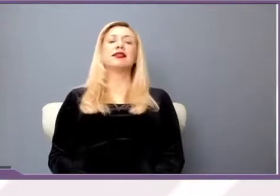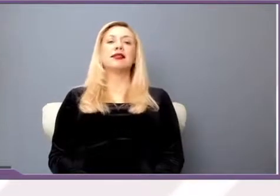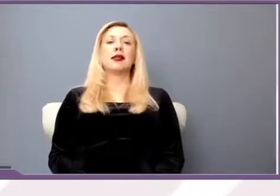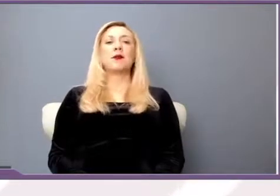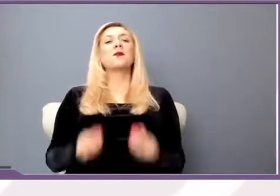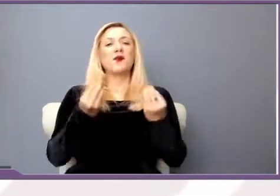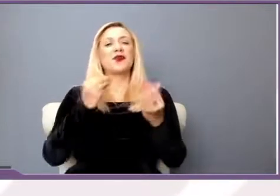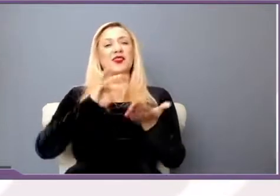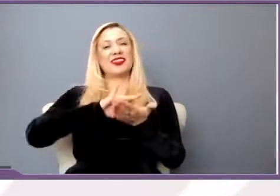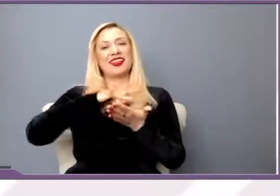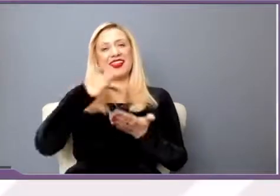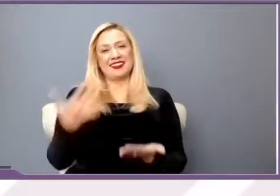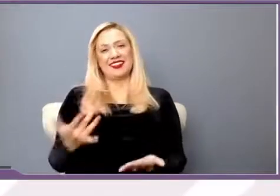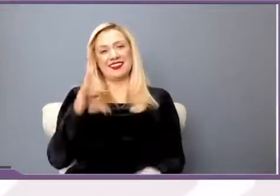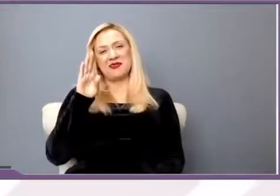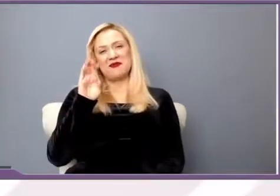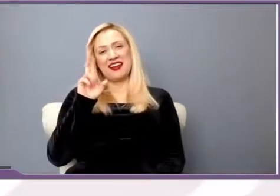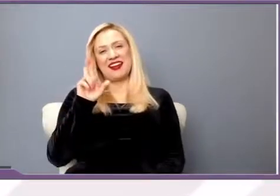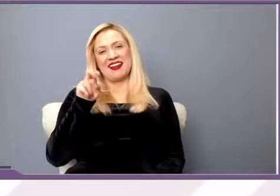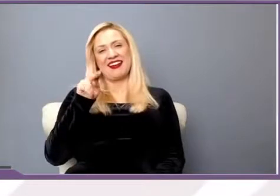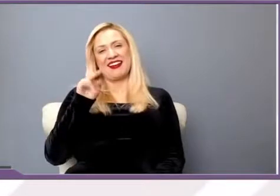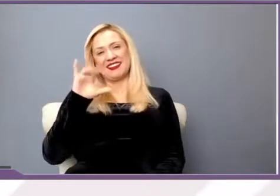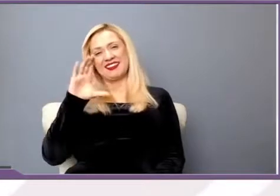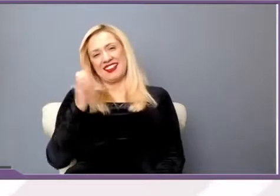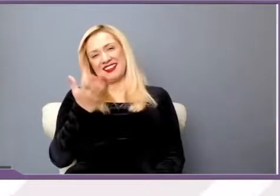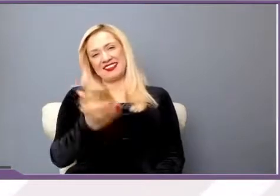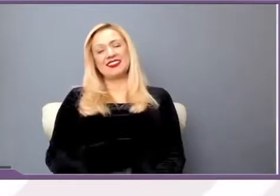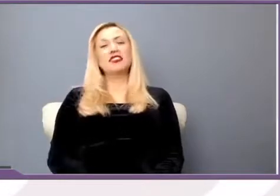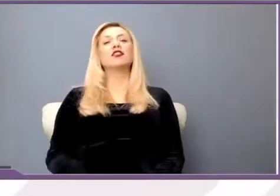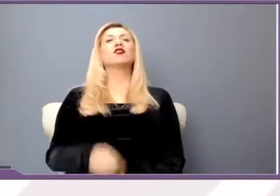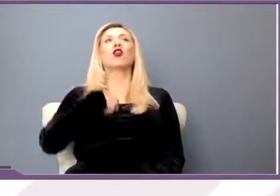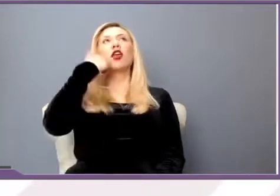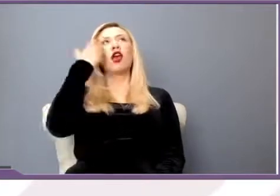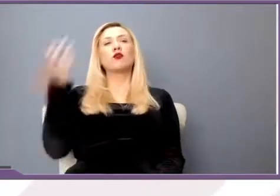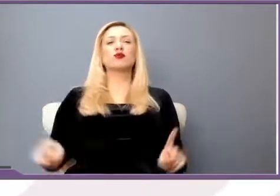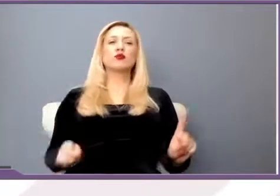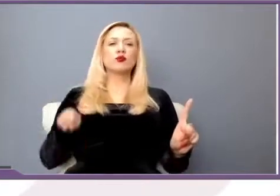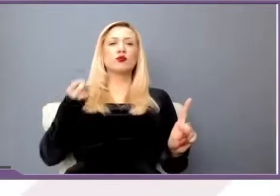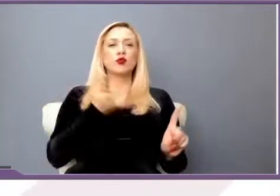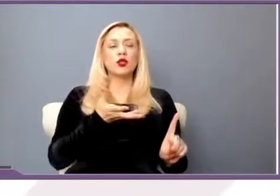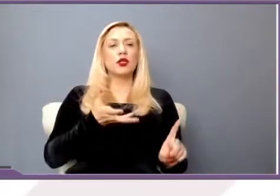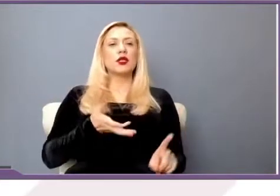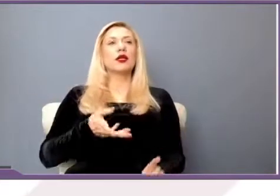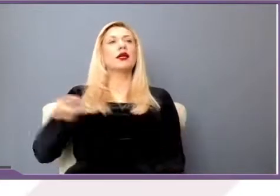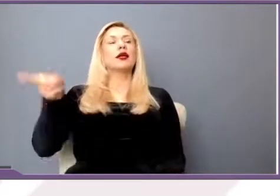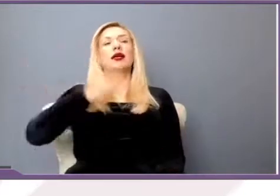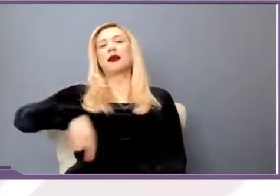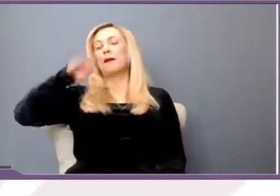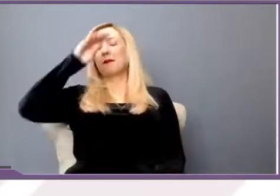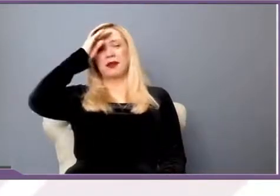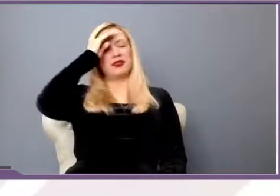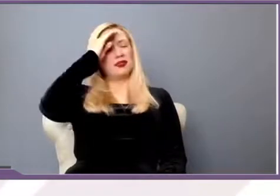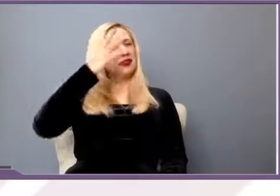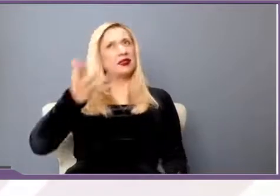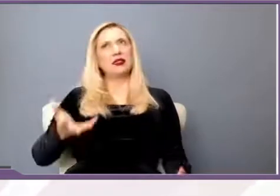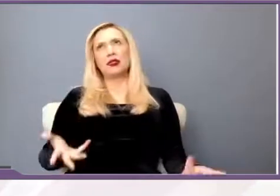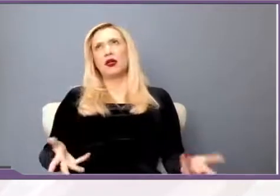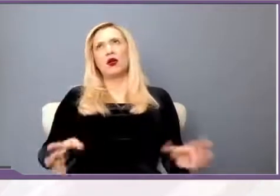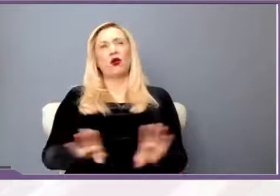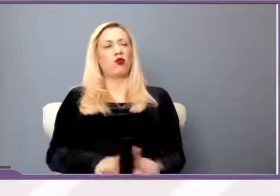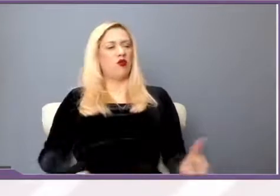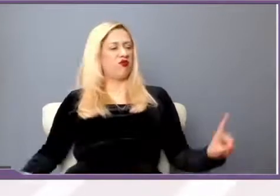Muchas gracias, Berenice. Y bueno, yo añadiría a lo que dice Chel, que además este estigma es brutal. Es un estigma que además